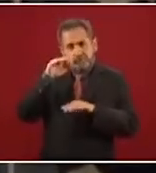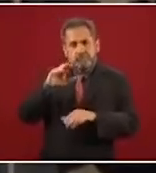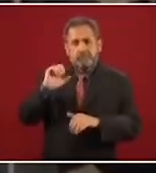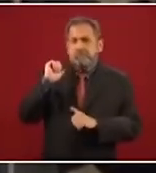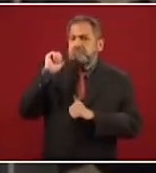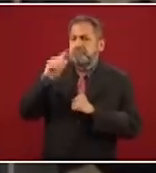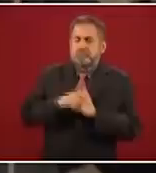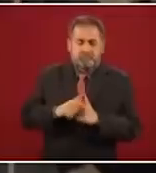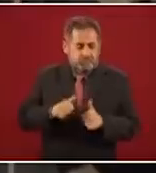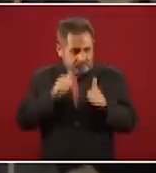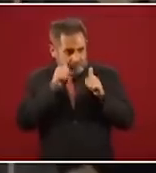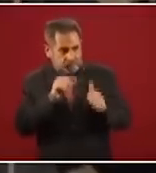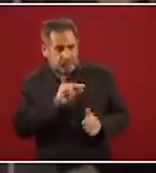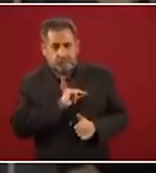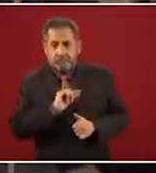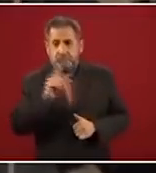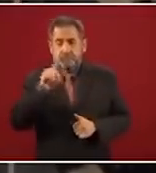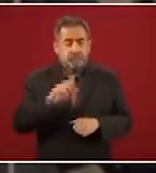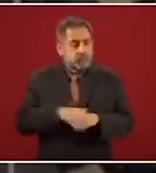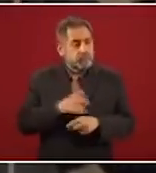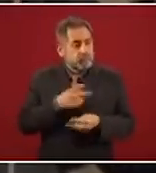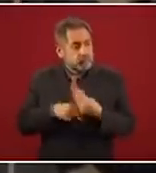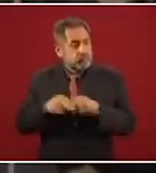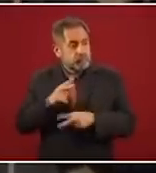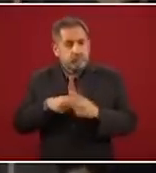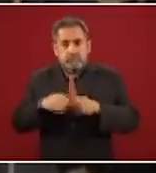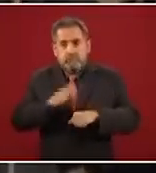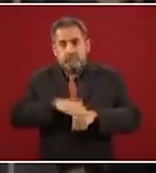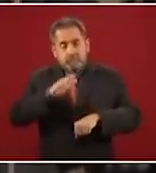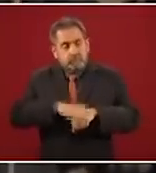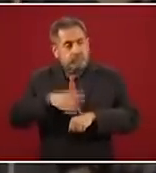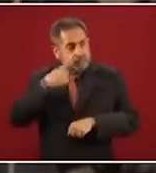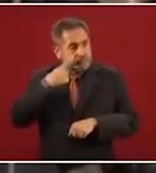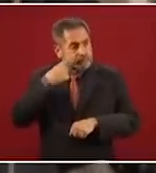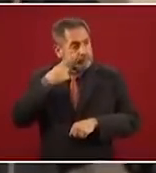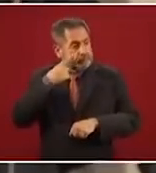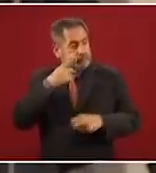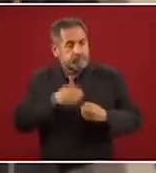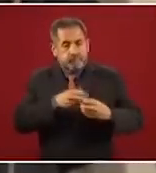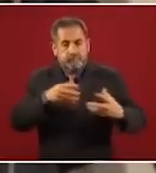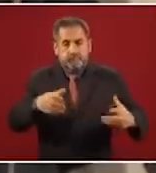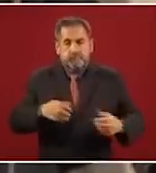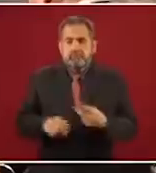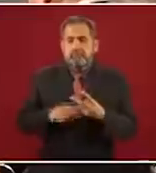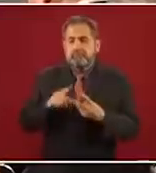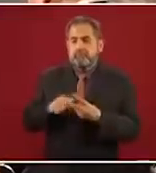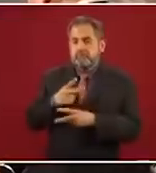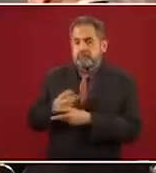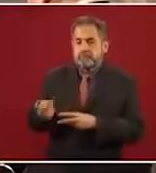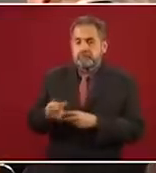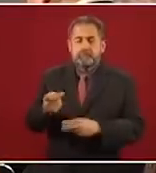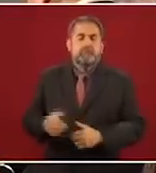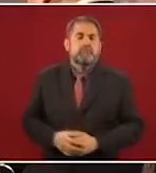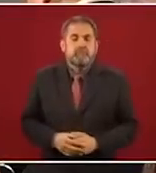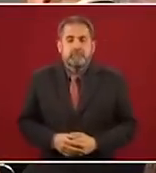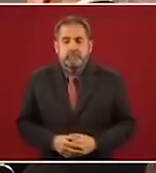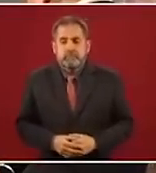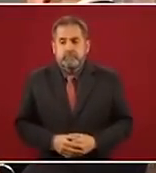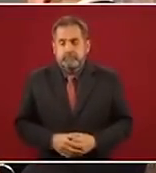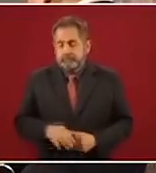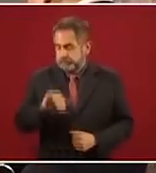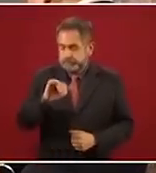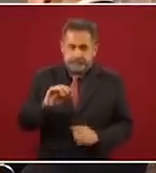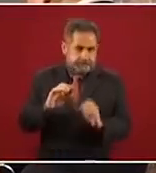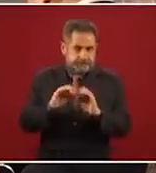atención especializada debido a que estos ataques pues cada vez van más en crecimiento, presidente. Y tengo una segunda pregunta, por favor. Sí, desde luego. O